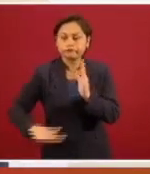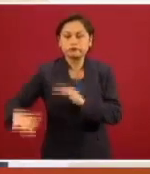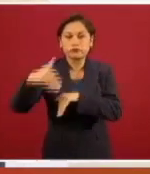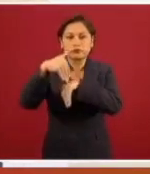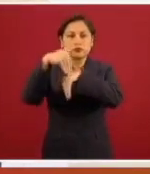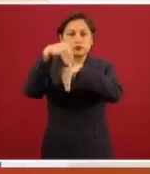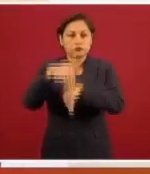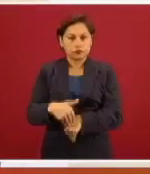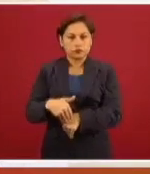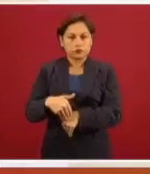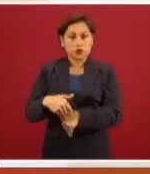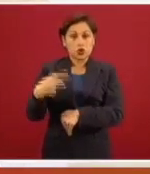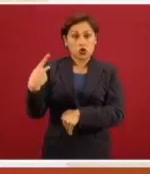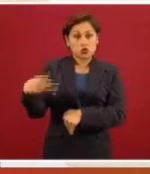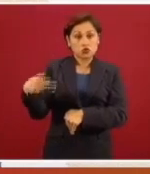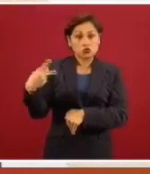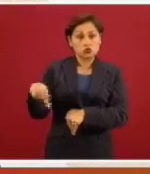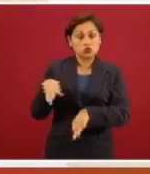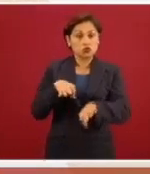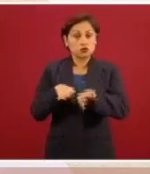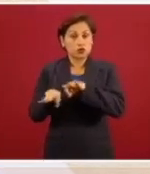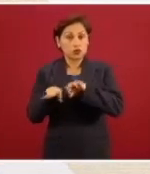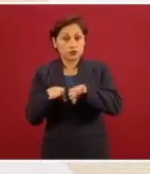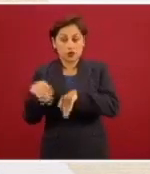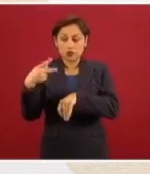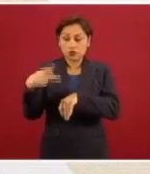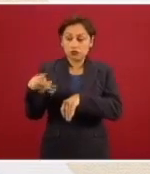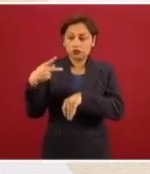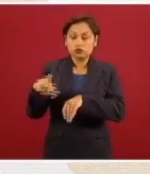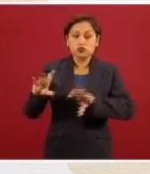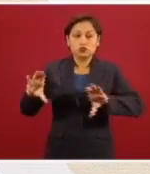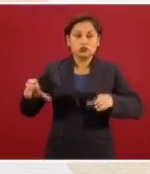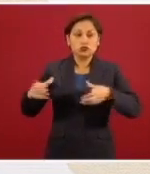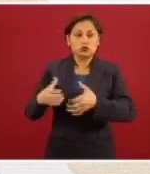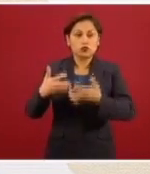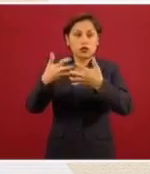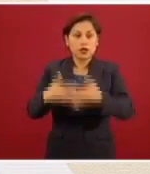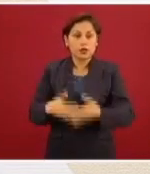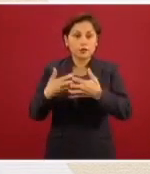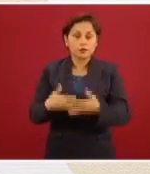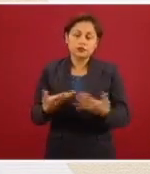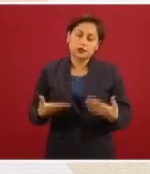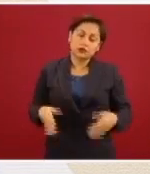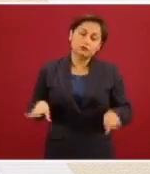sus actividades económicas y comerciales no esenciales,